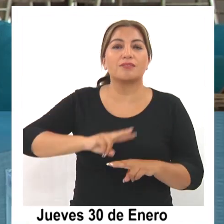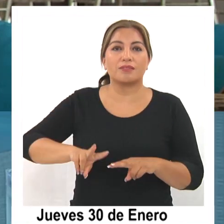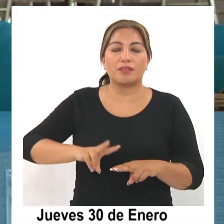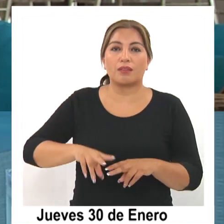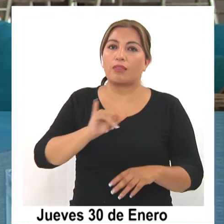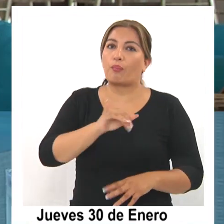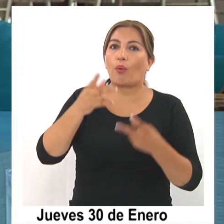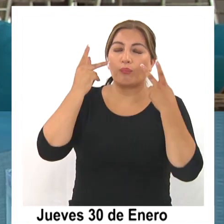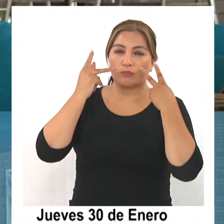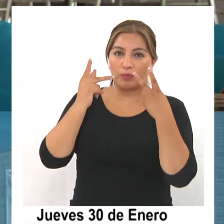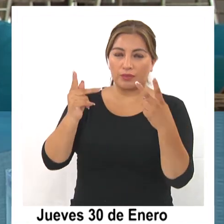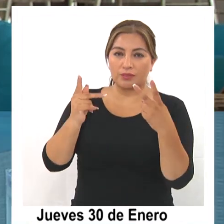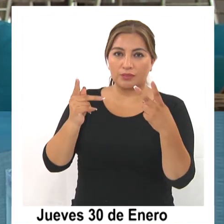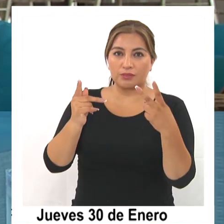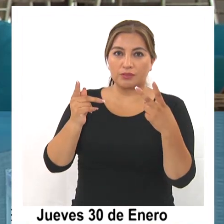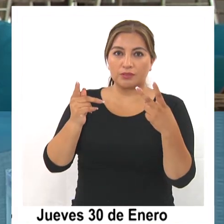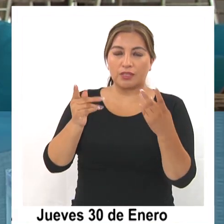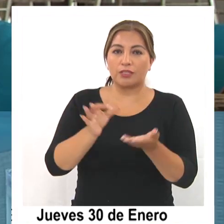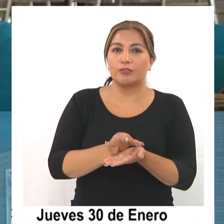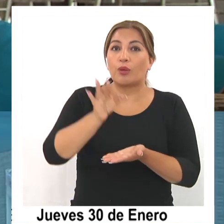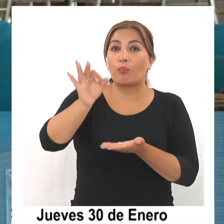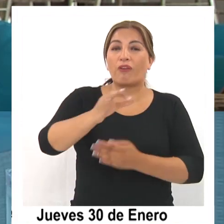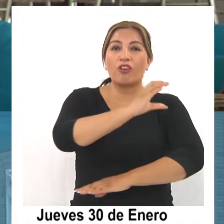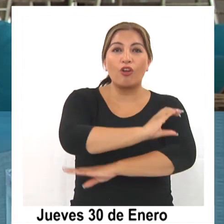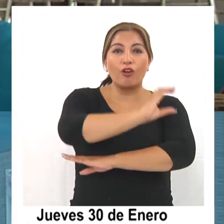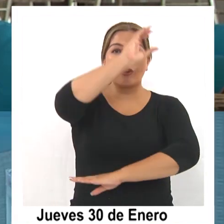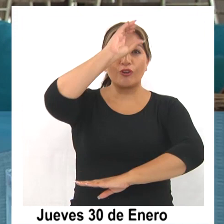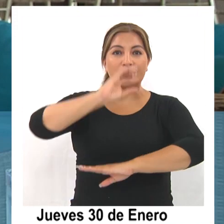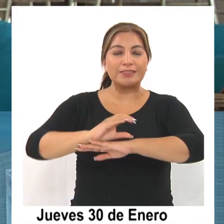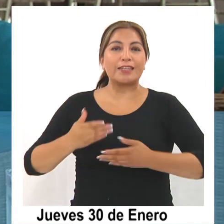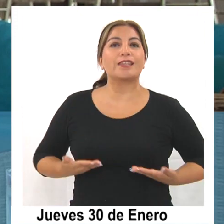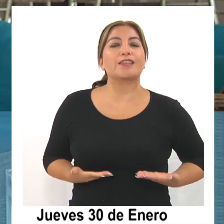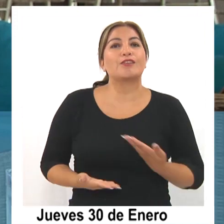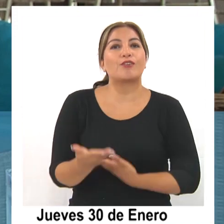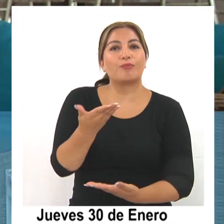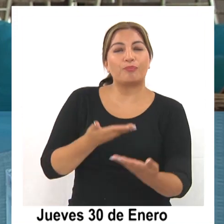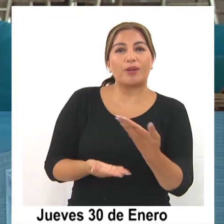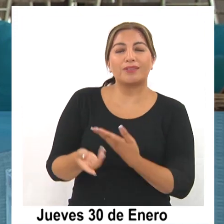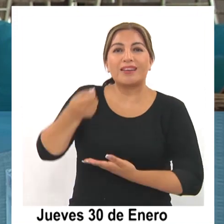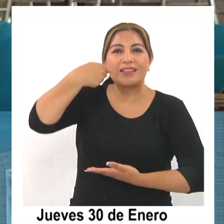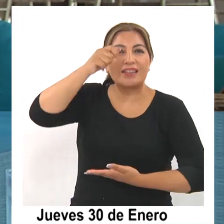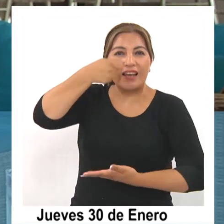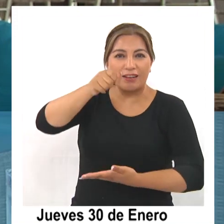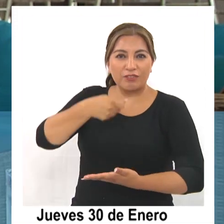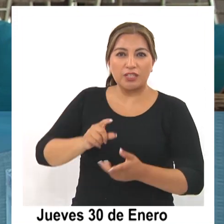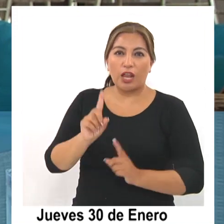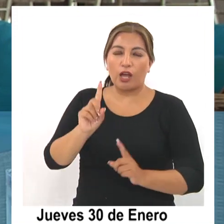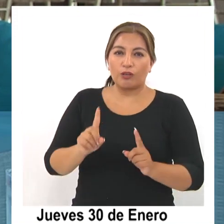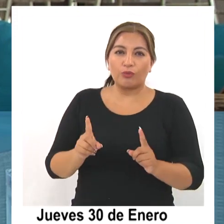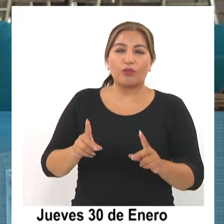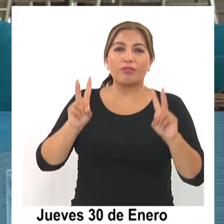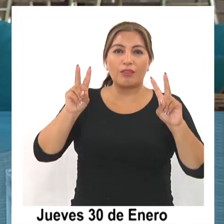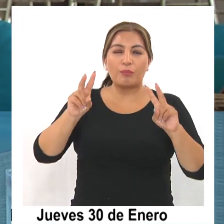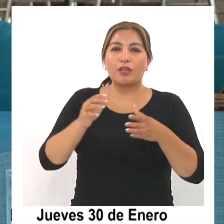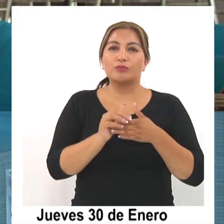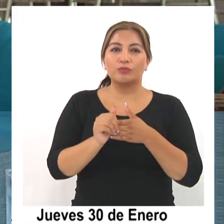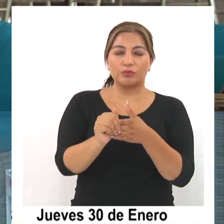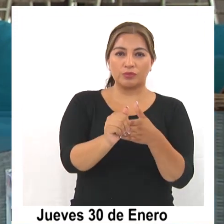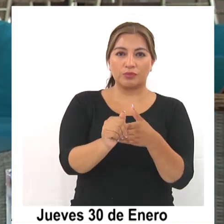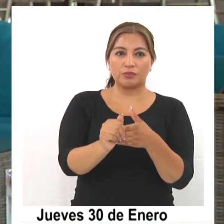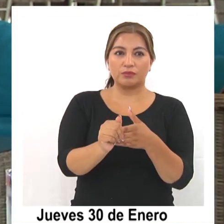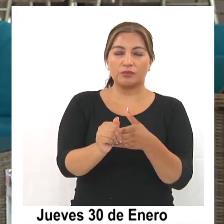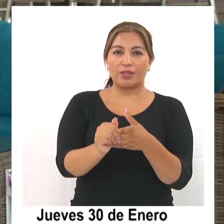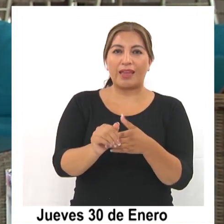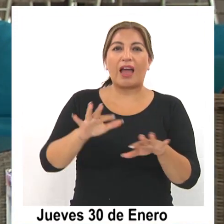tuvimos un viaje a la comuna de Colchane para compartir y ver y revisar algunos emprendimientos turísticos, en particular